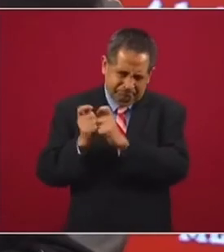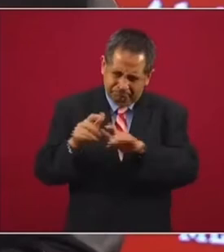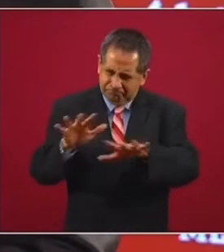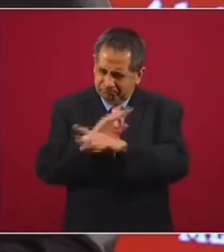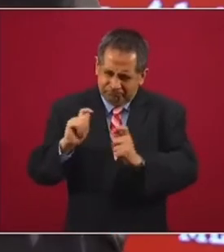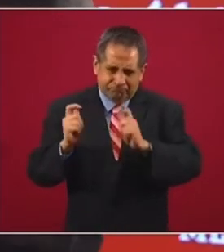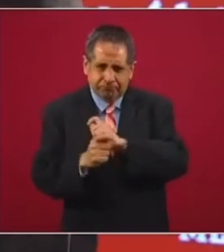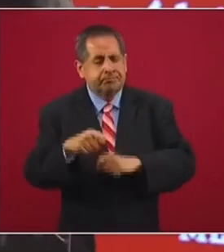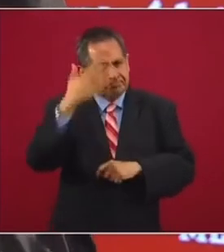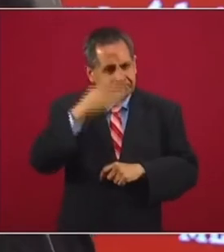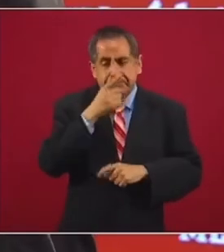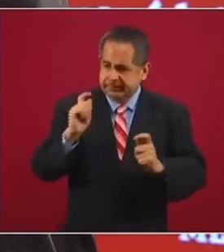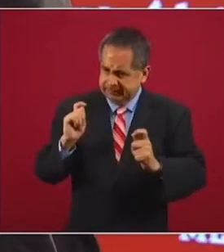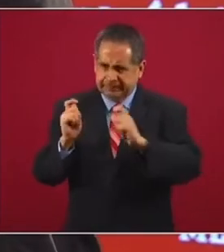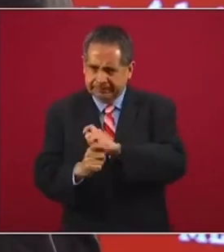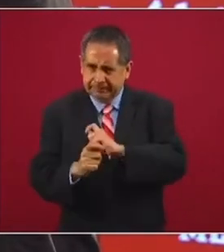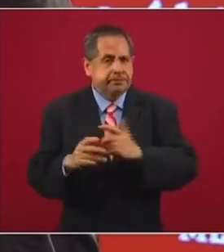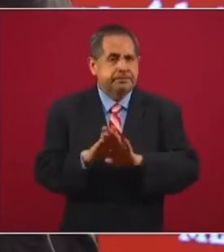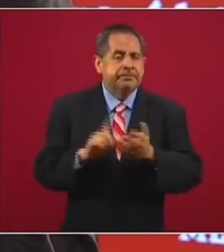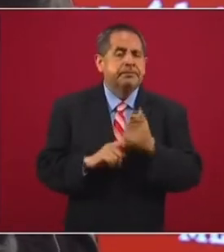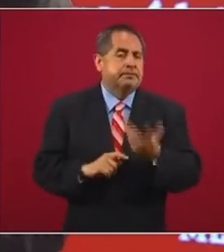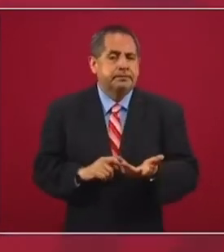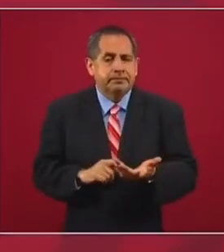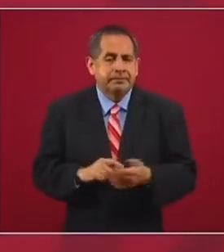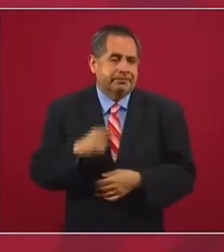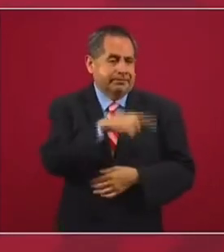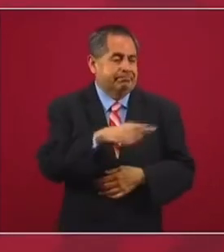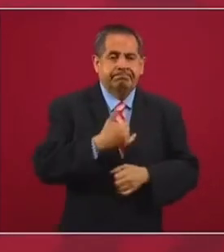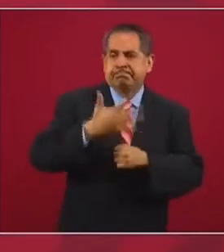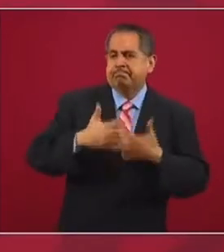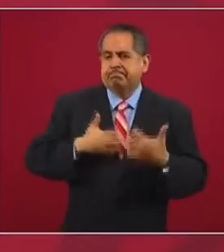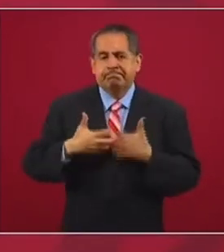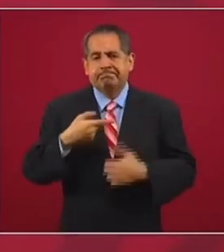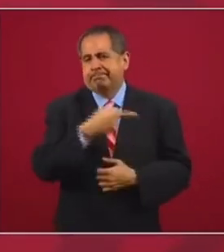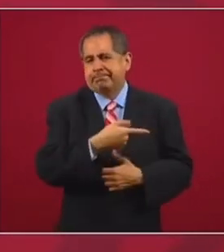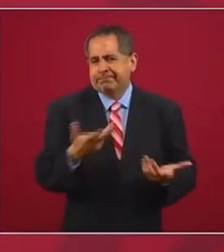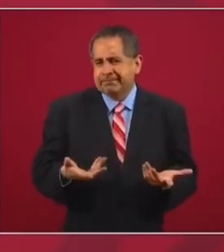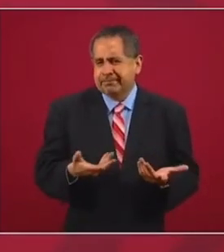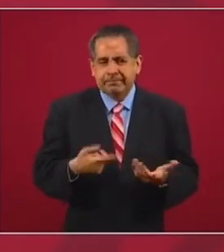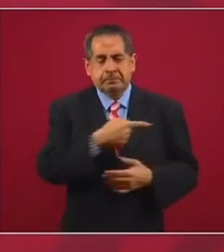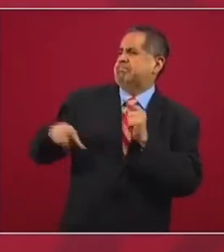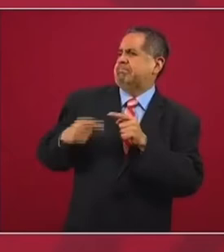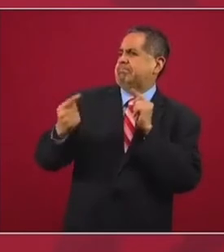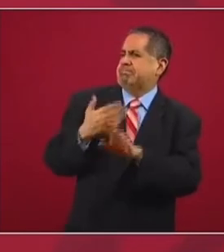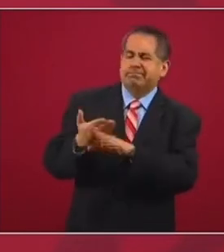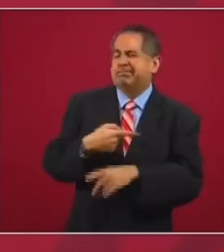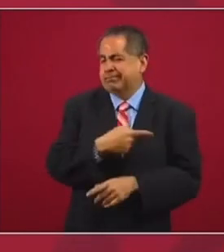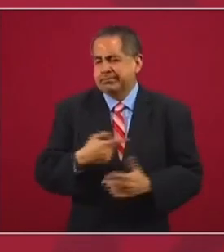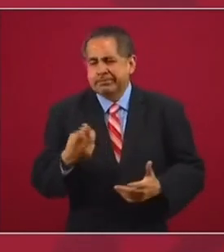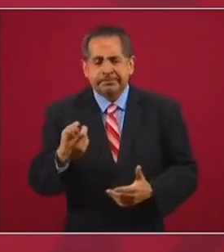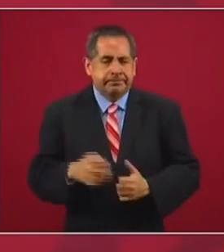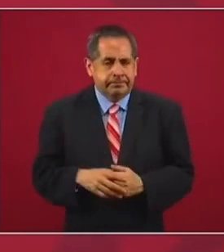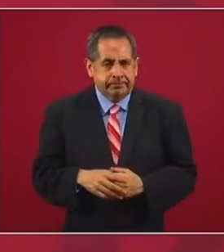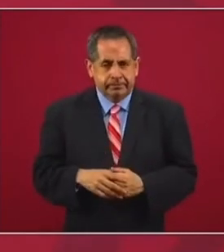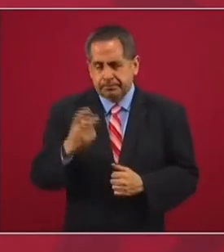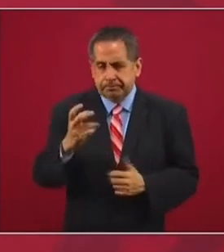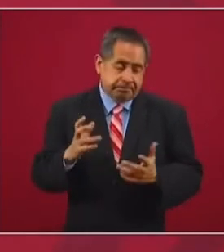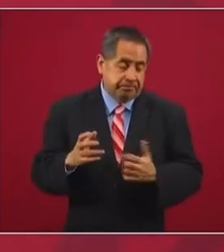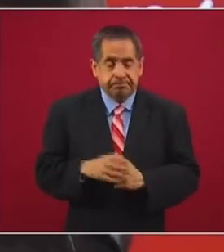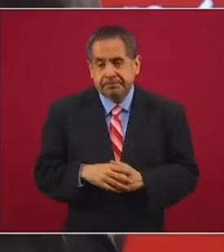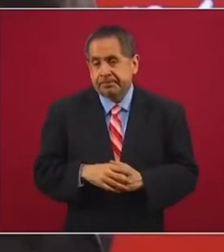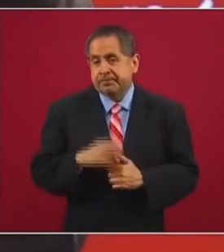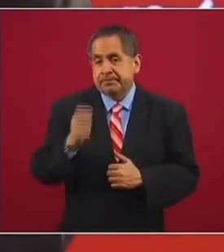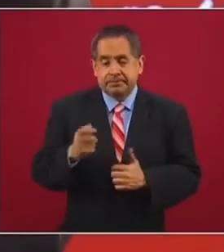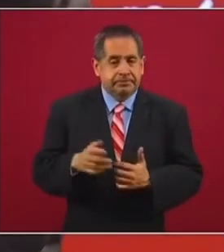lo he dicho varias veces, cuando hay una transformación, se produce una reacción conservadora y se va